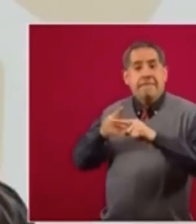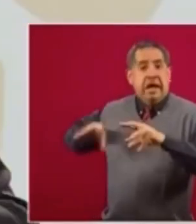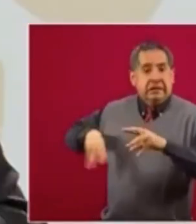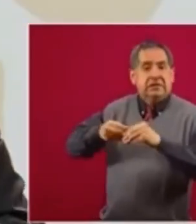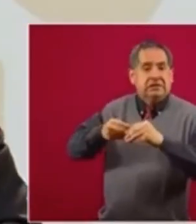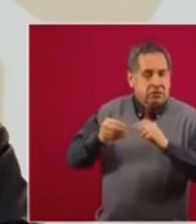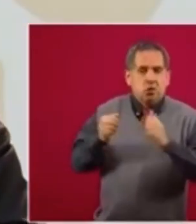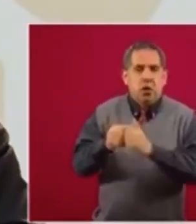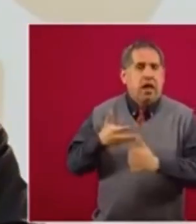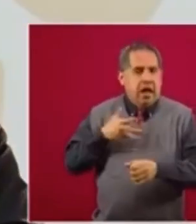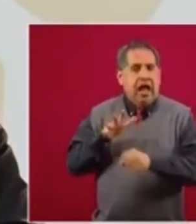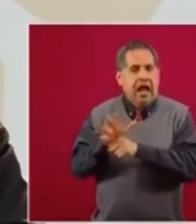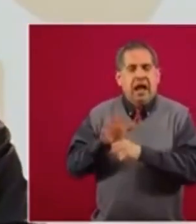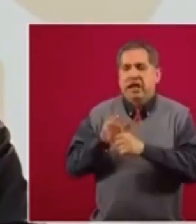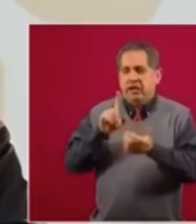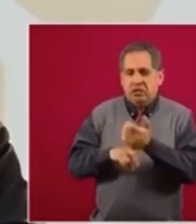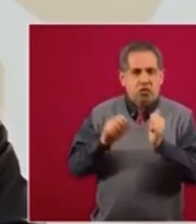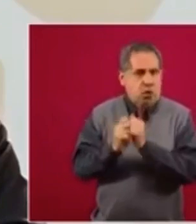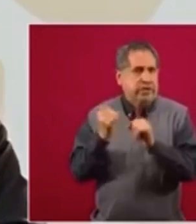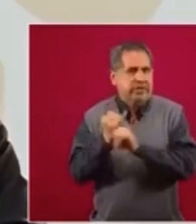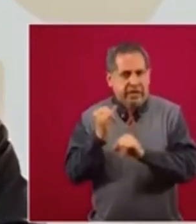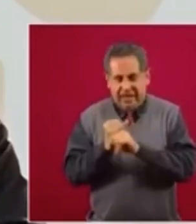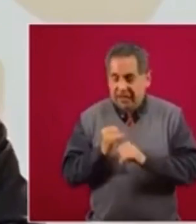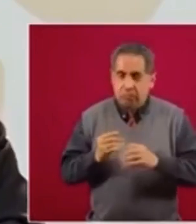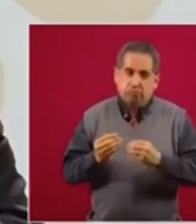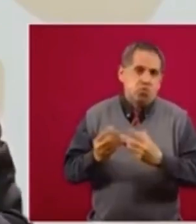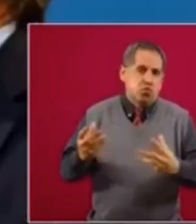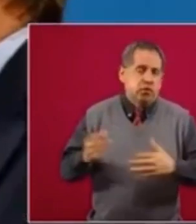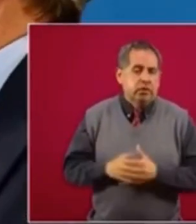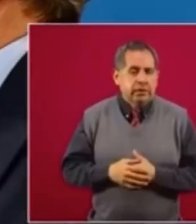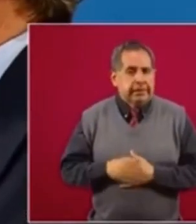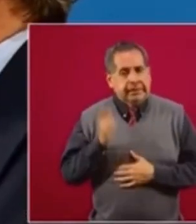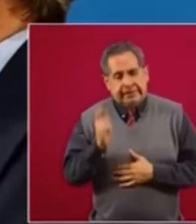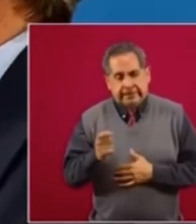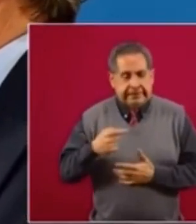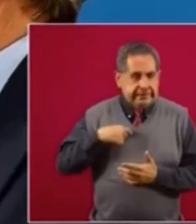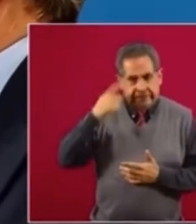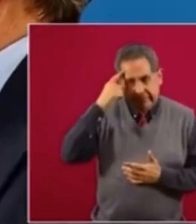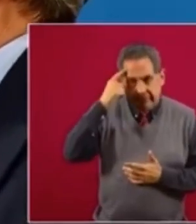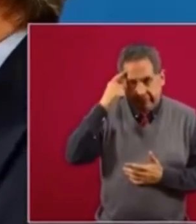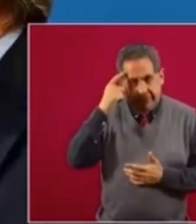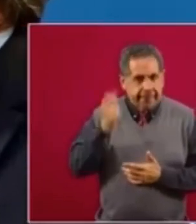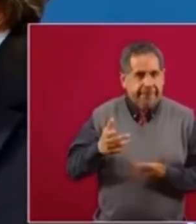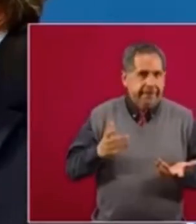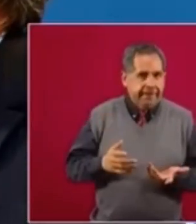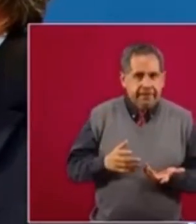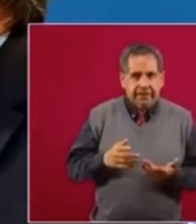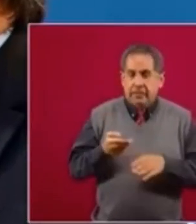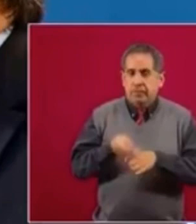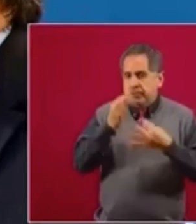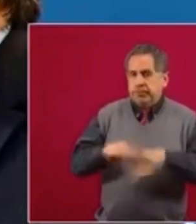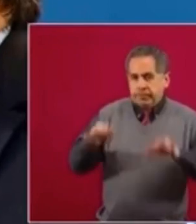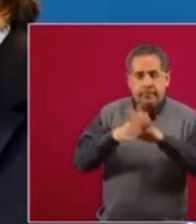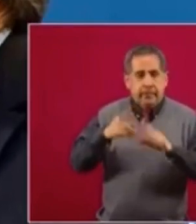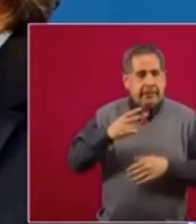ya cuentan con acceso al Internet. Esto, sin duda, es algo muy importante